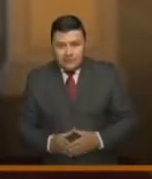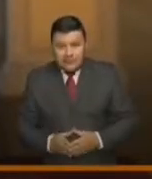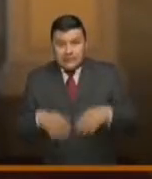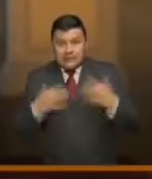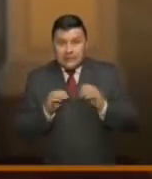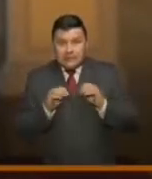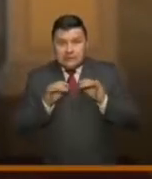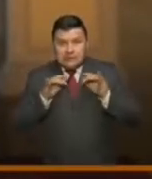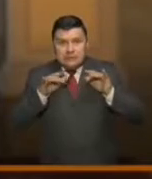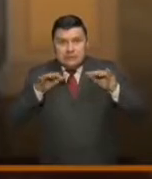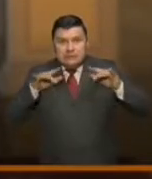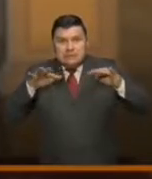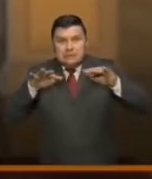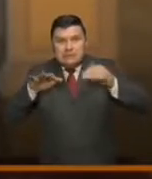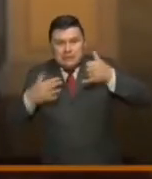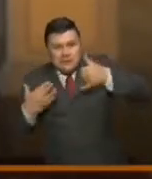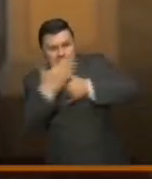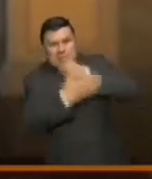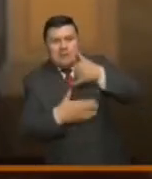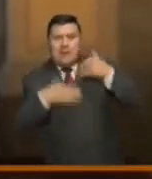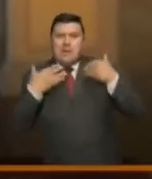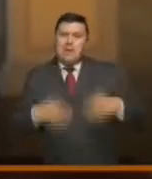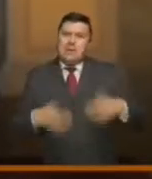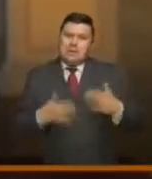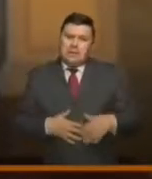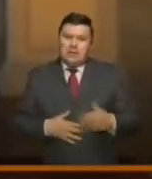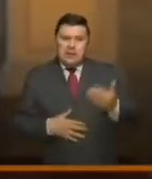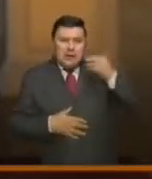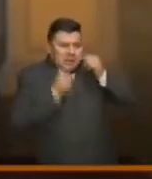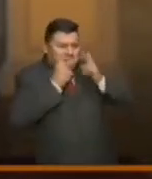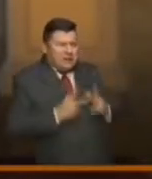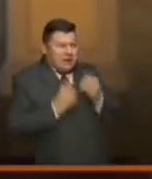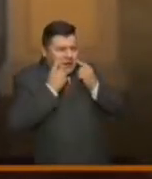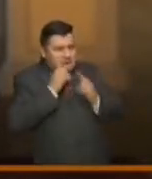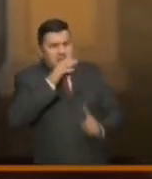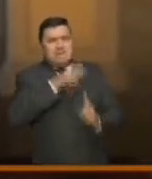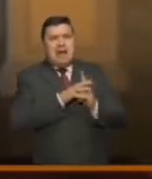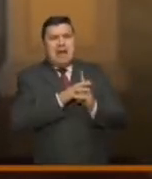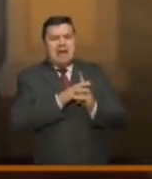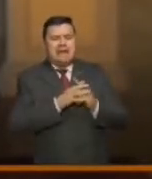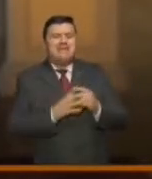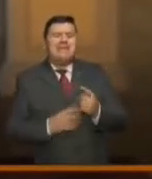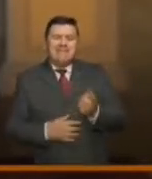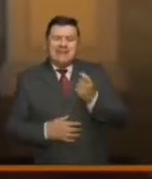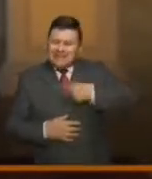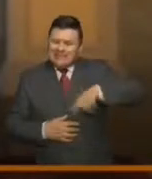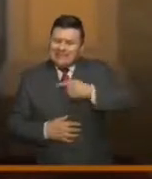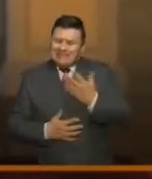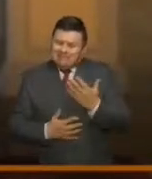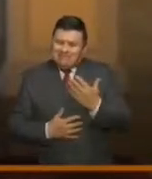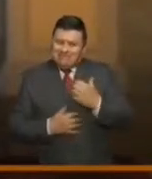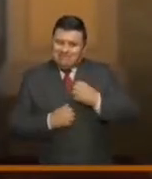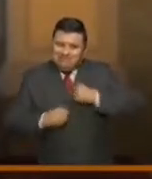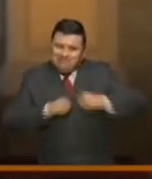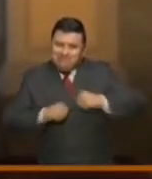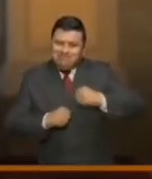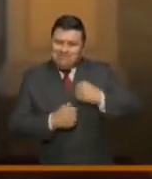pandemia sin duda el mayor desafío de la humanidad en los tiempos recientes de la solidaridad que demostremos hoy